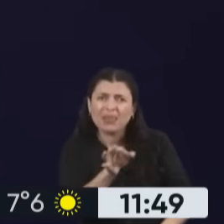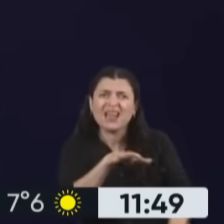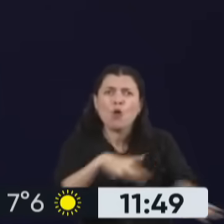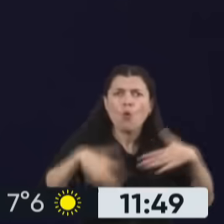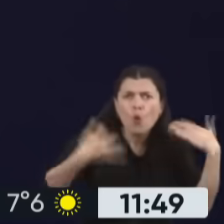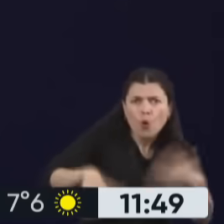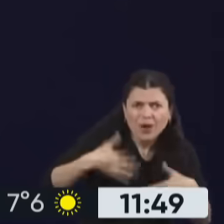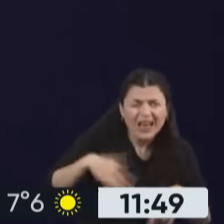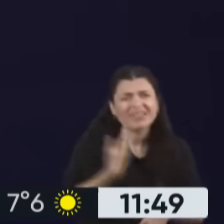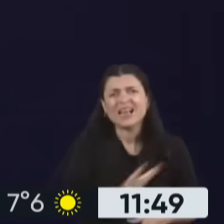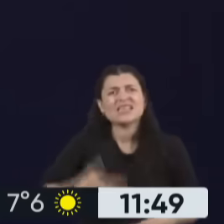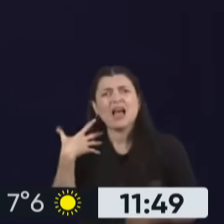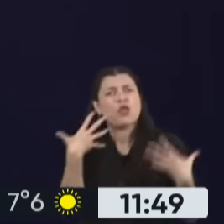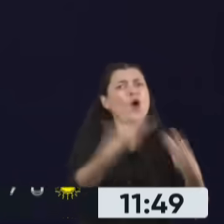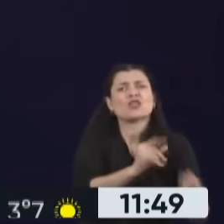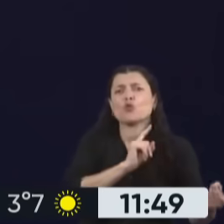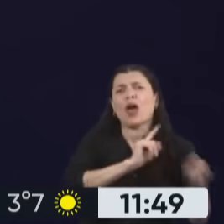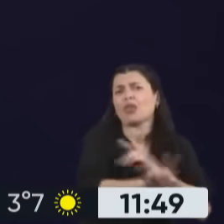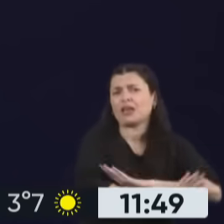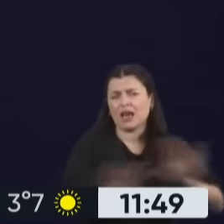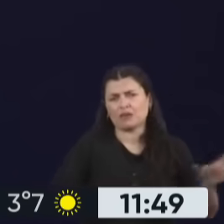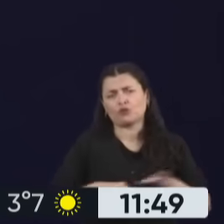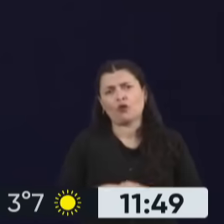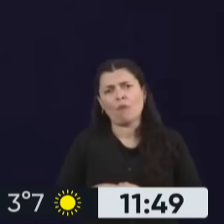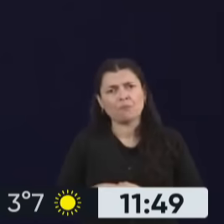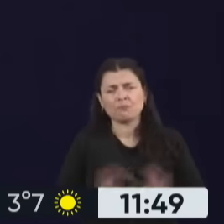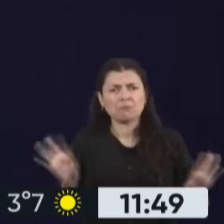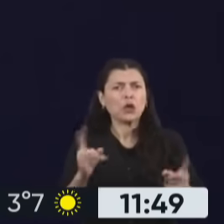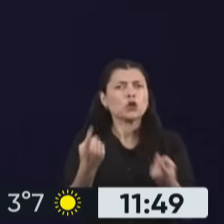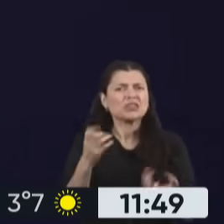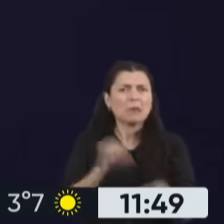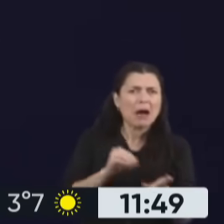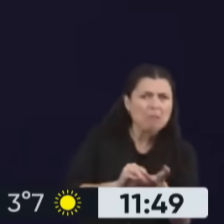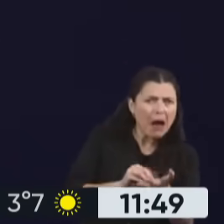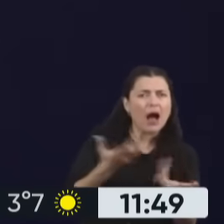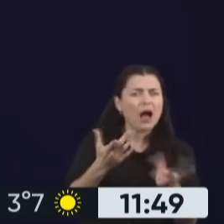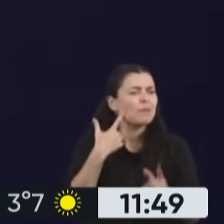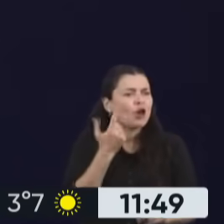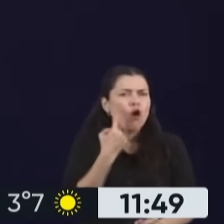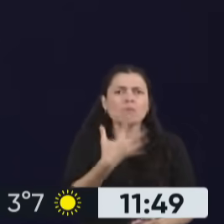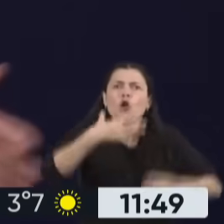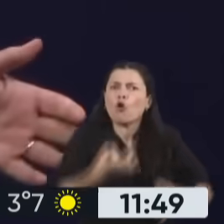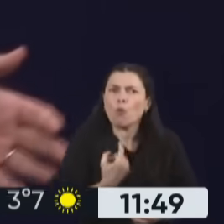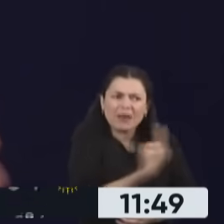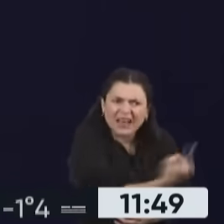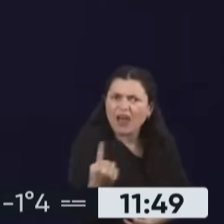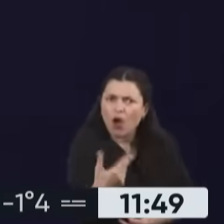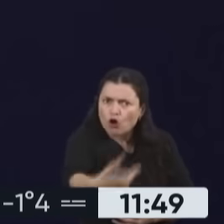fue, se procesó todo el requerimiento y no hubo requerimientos sin satisfacer. Así